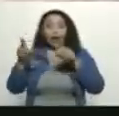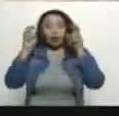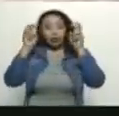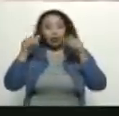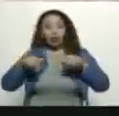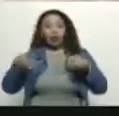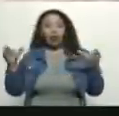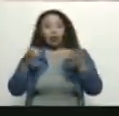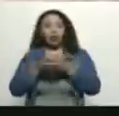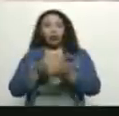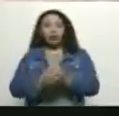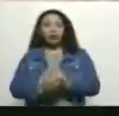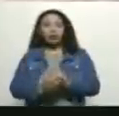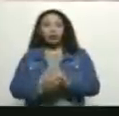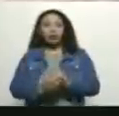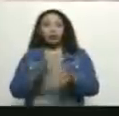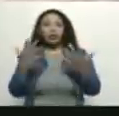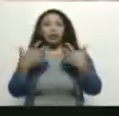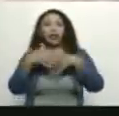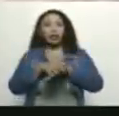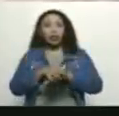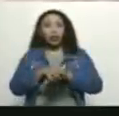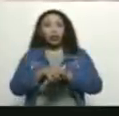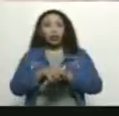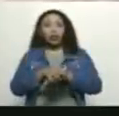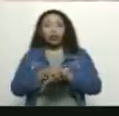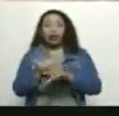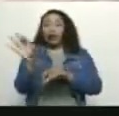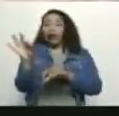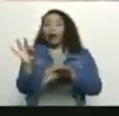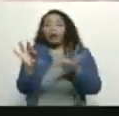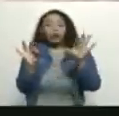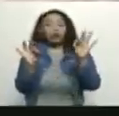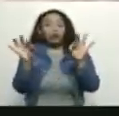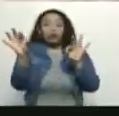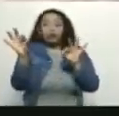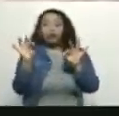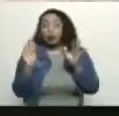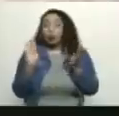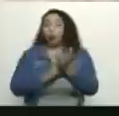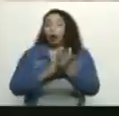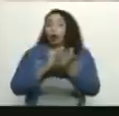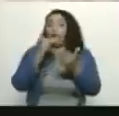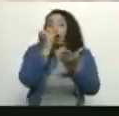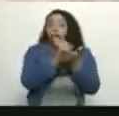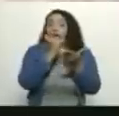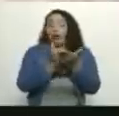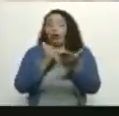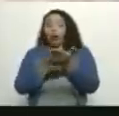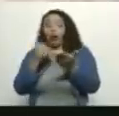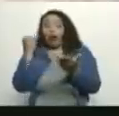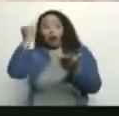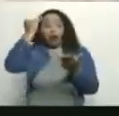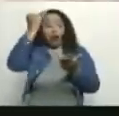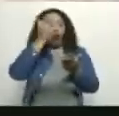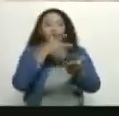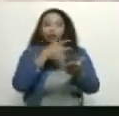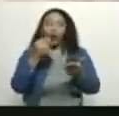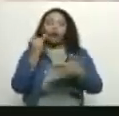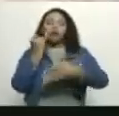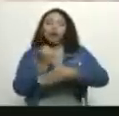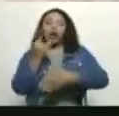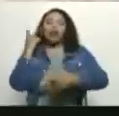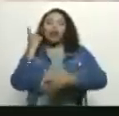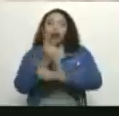esta conferencia, con inclusión, sin selectividades, tratando de imponer agendas. Iberoamérica debe ser